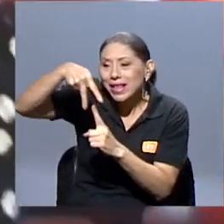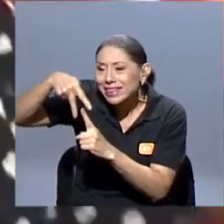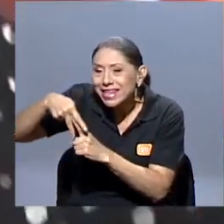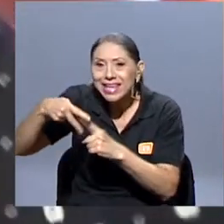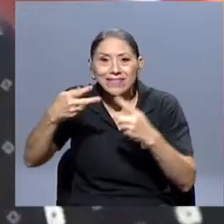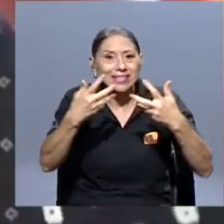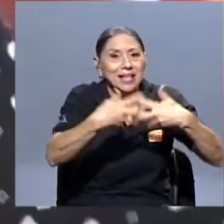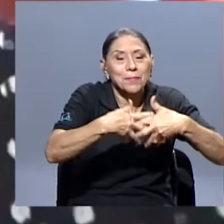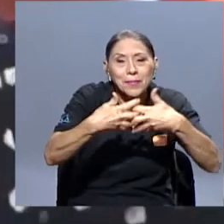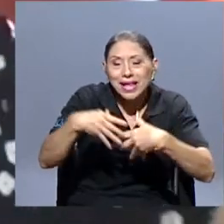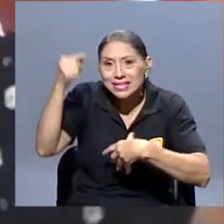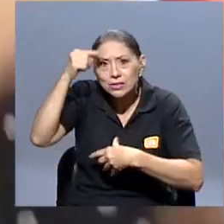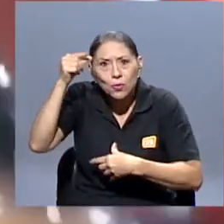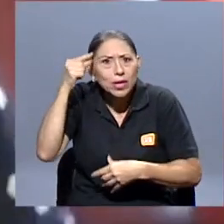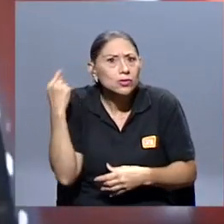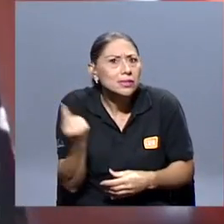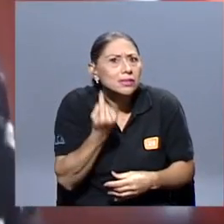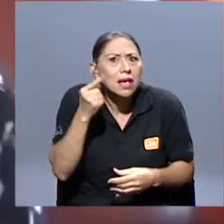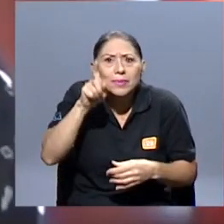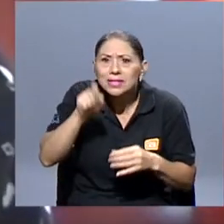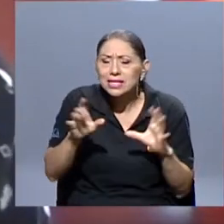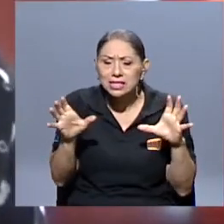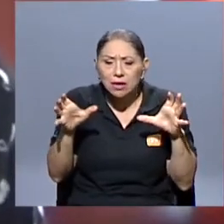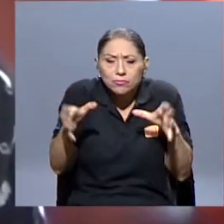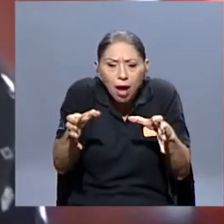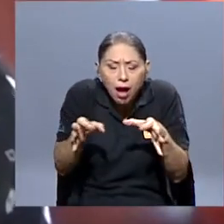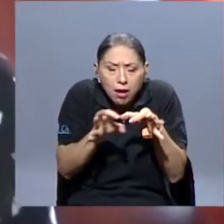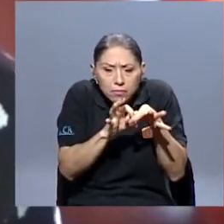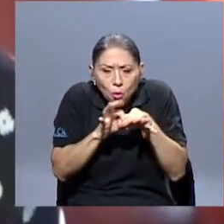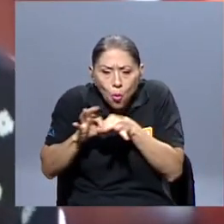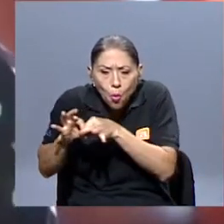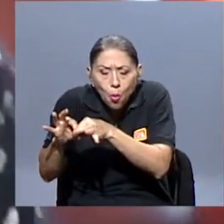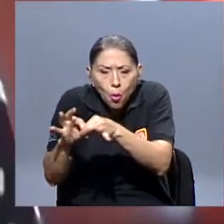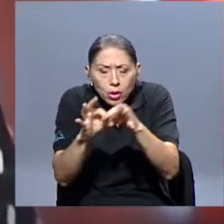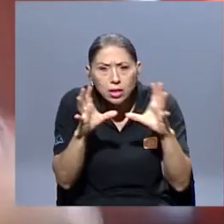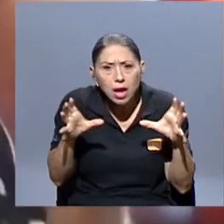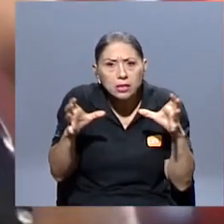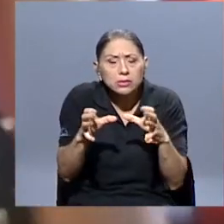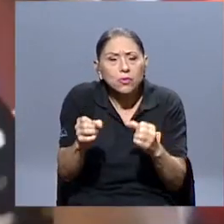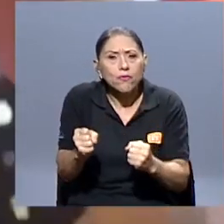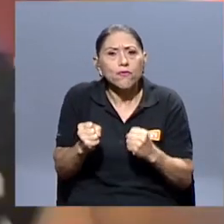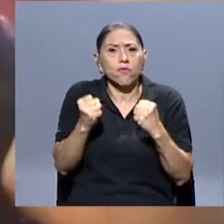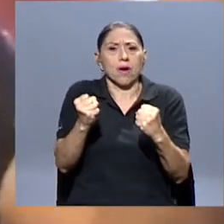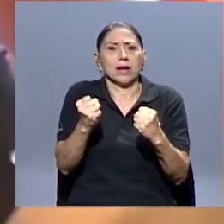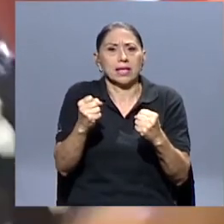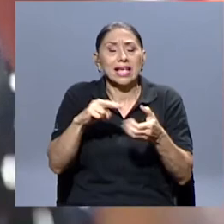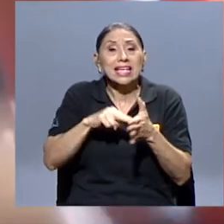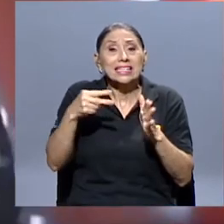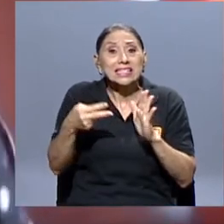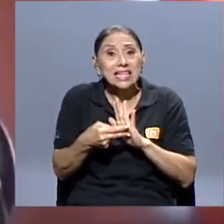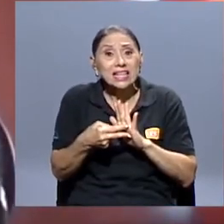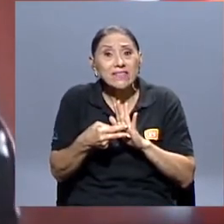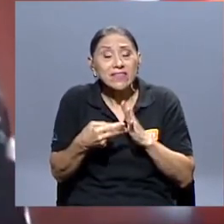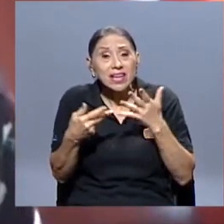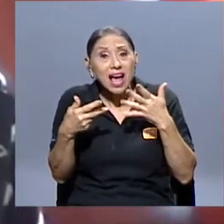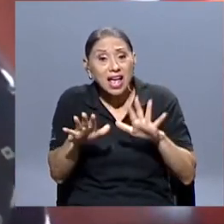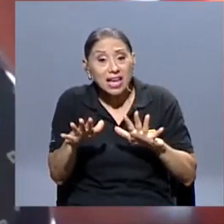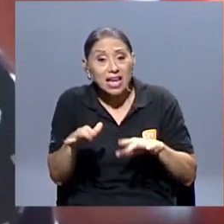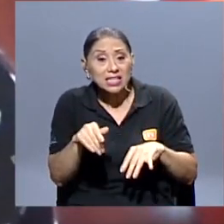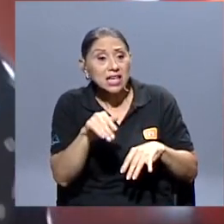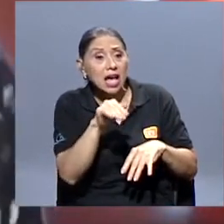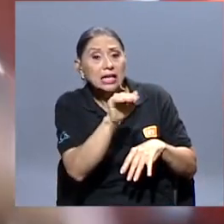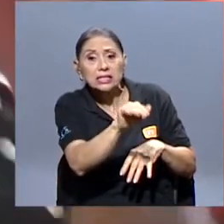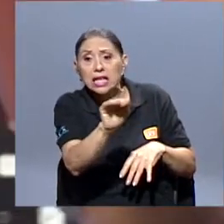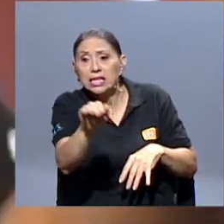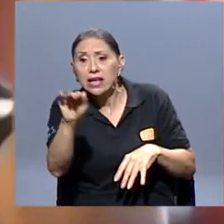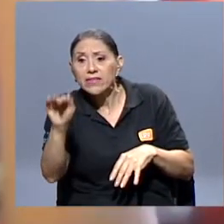a nivel de gobierno. Es decir, debe haber una coordinación fuerte, colectiva, donde no es que se les avisa a los diferentes grupos que se